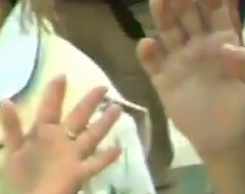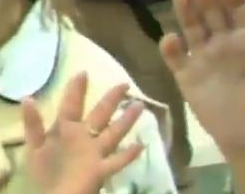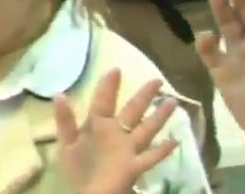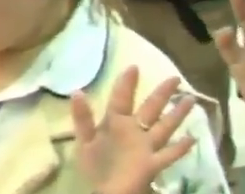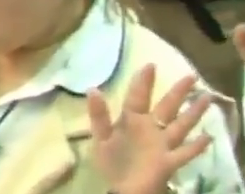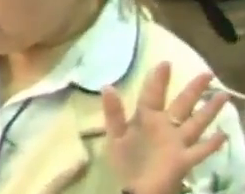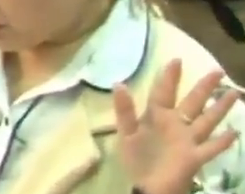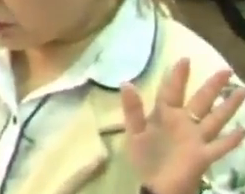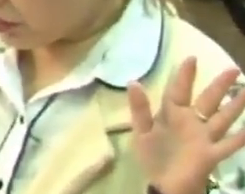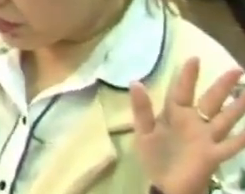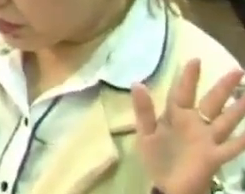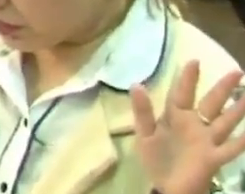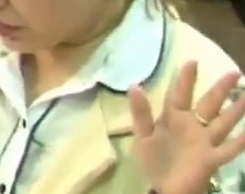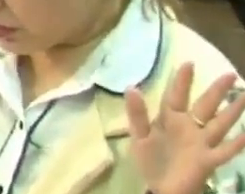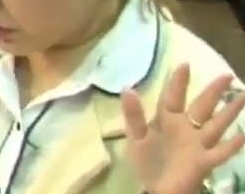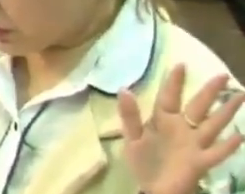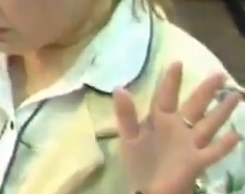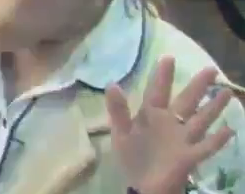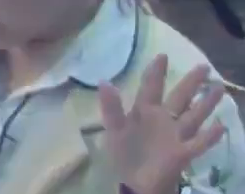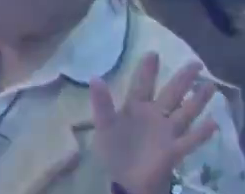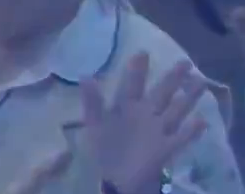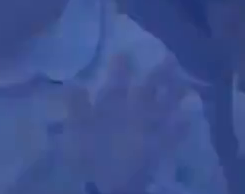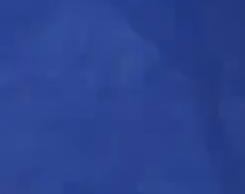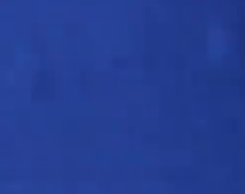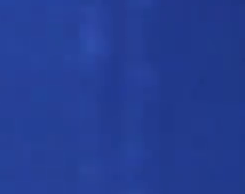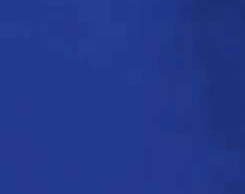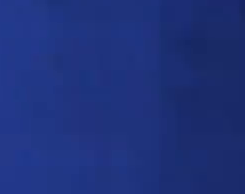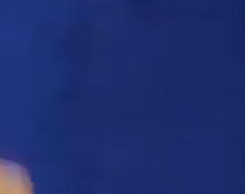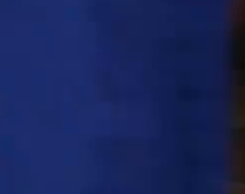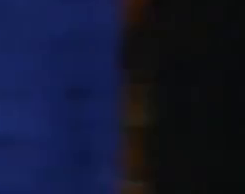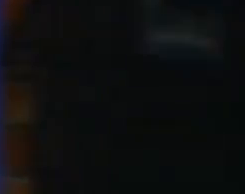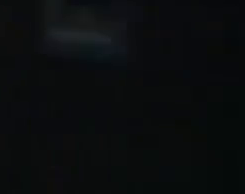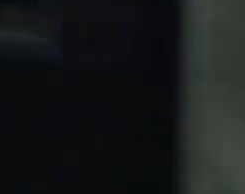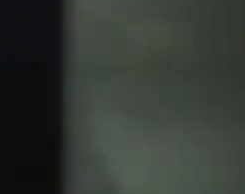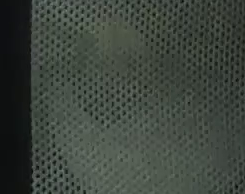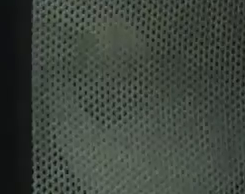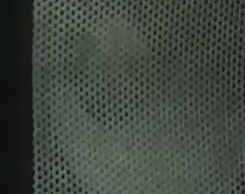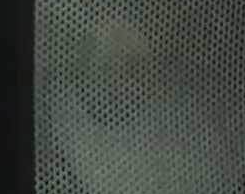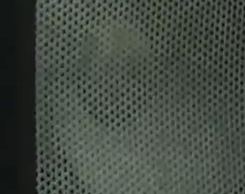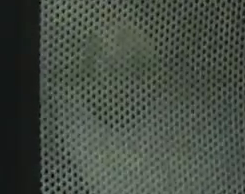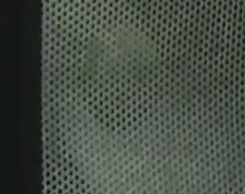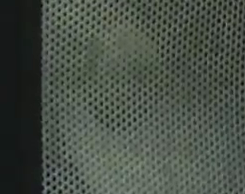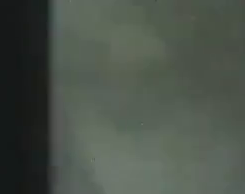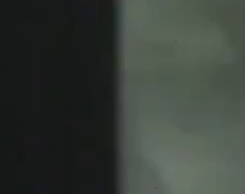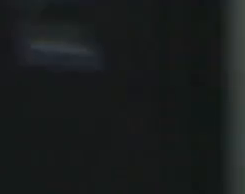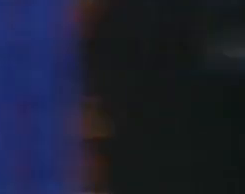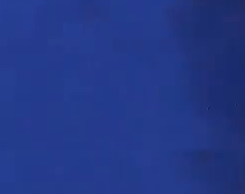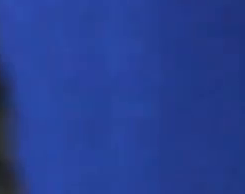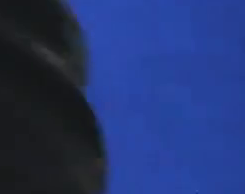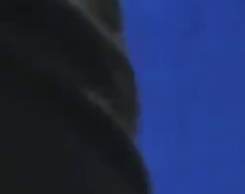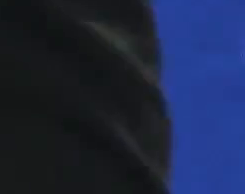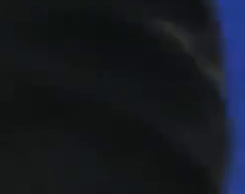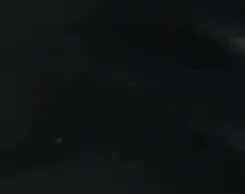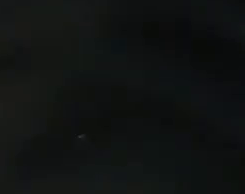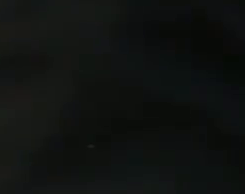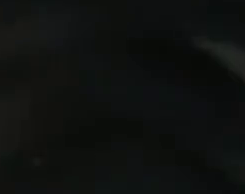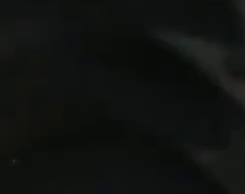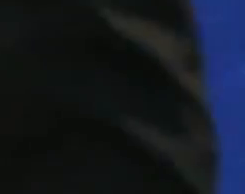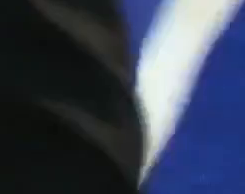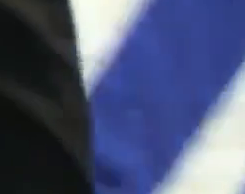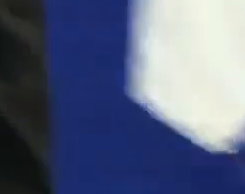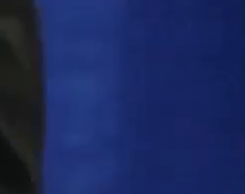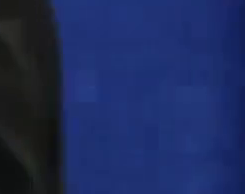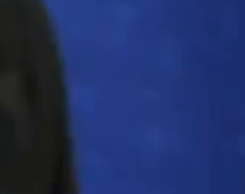extranjero. Bendecimos esos hogares y declaramos que esta palabra se establece ahí y empiezan los cambios, los